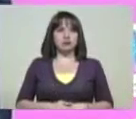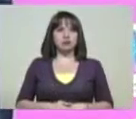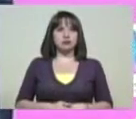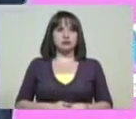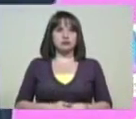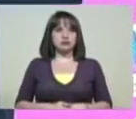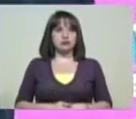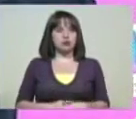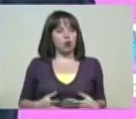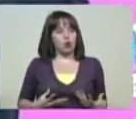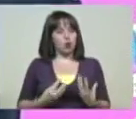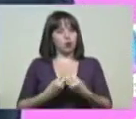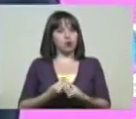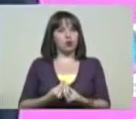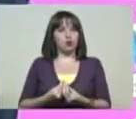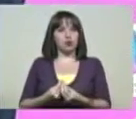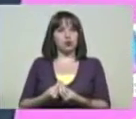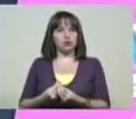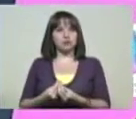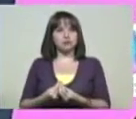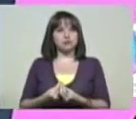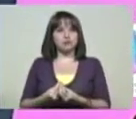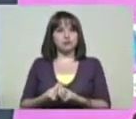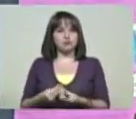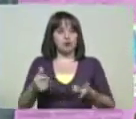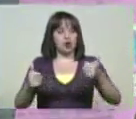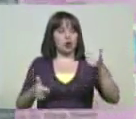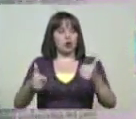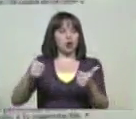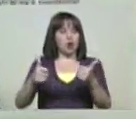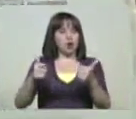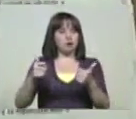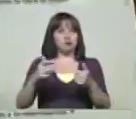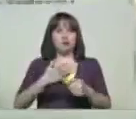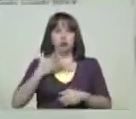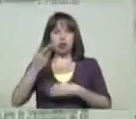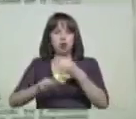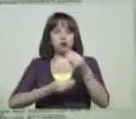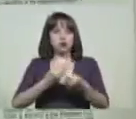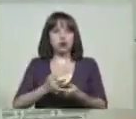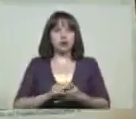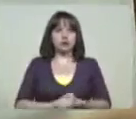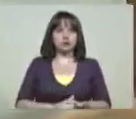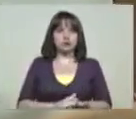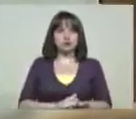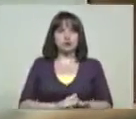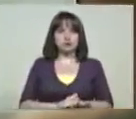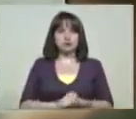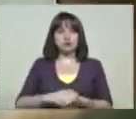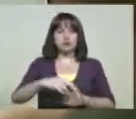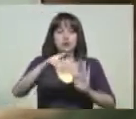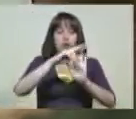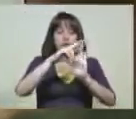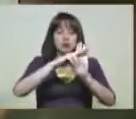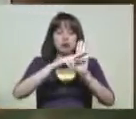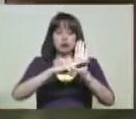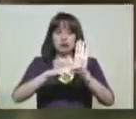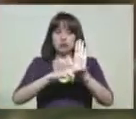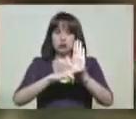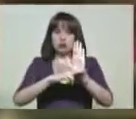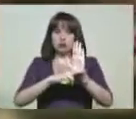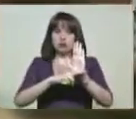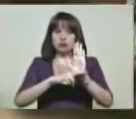busquemos cuál es útil para este momento en el marco de los principios siempre de los principios